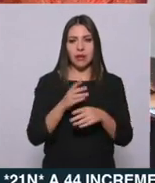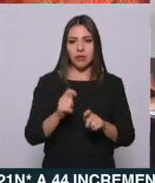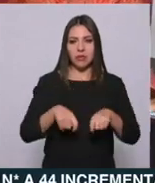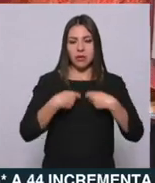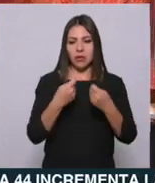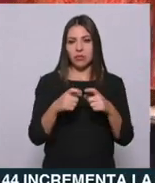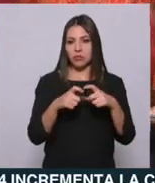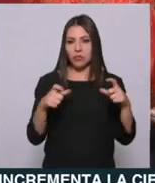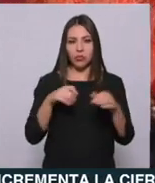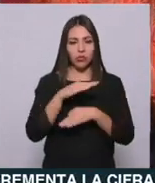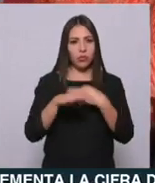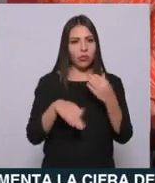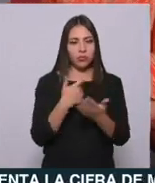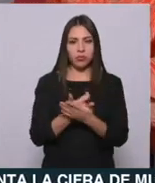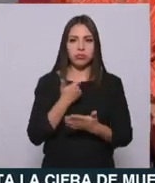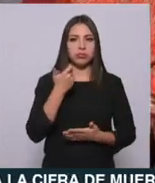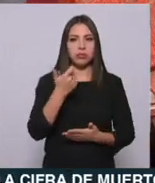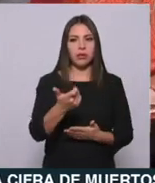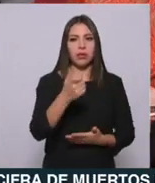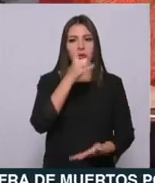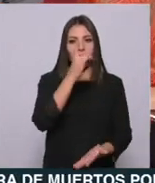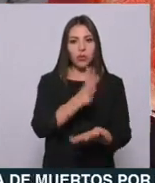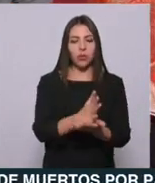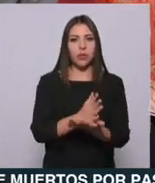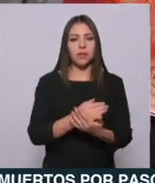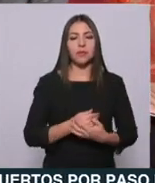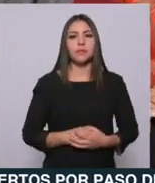como para